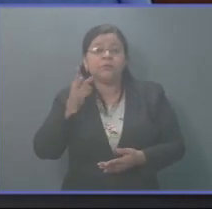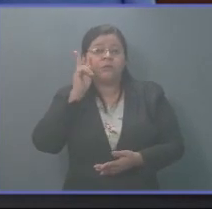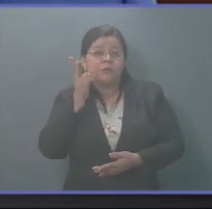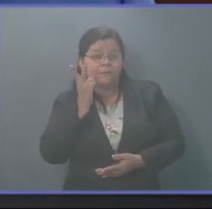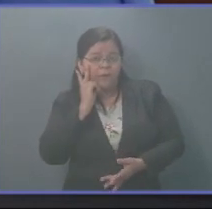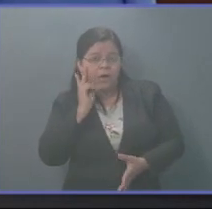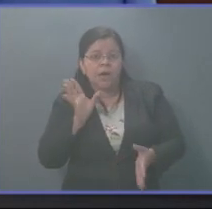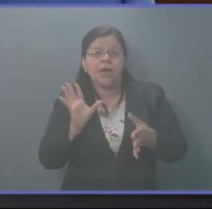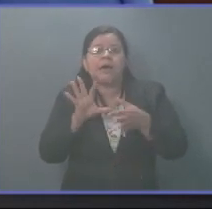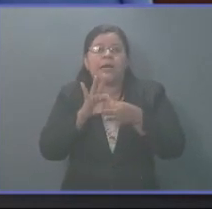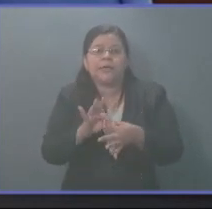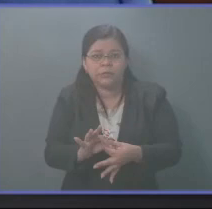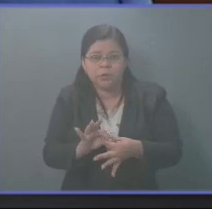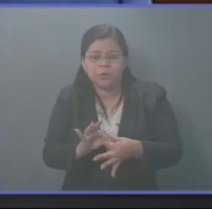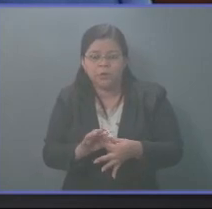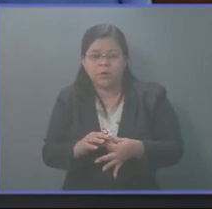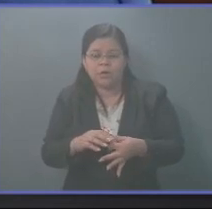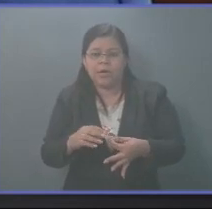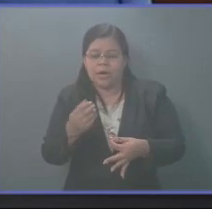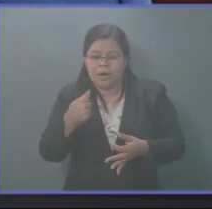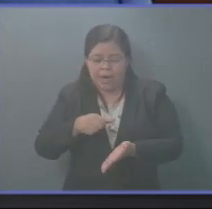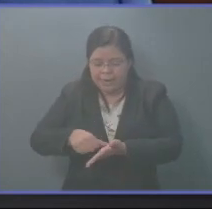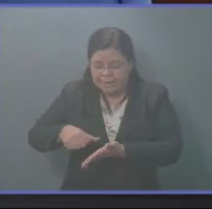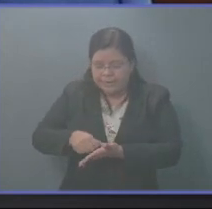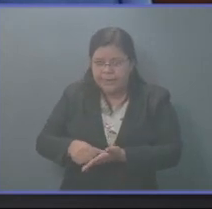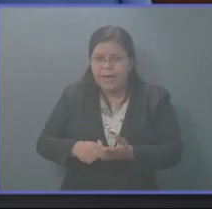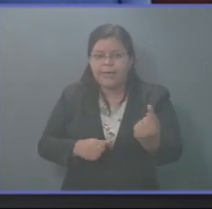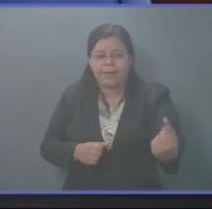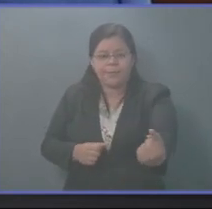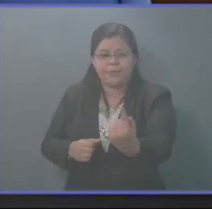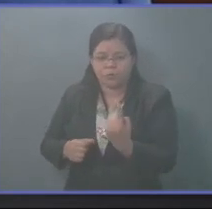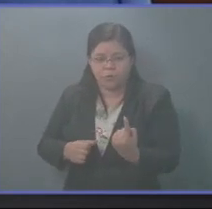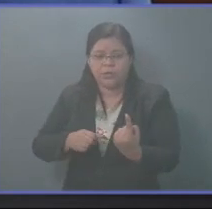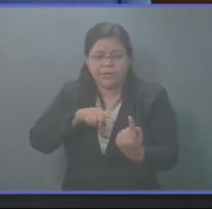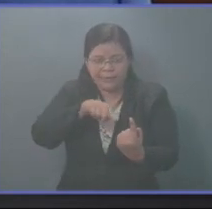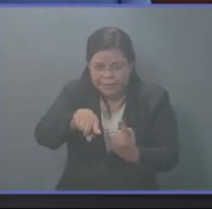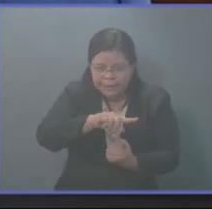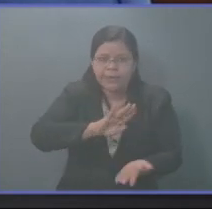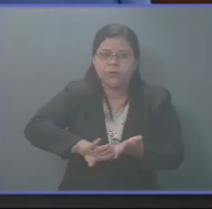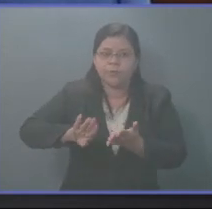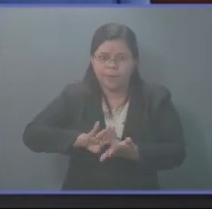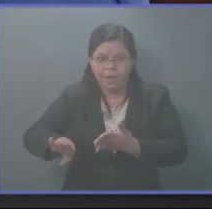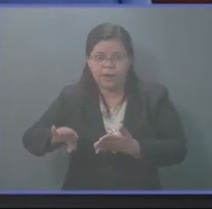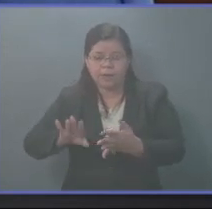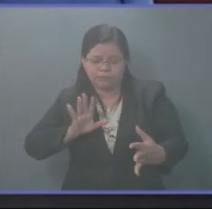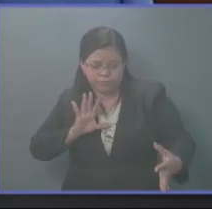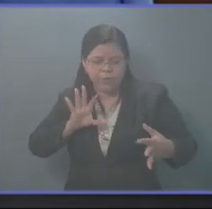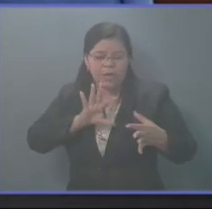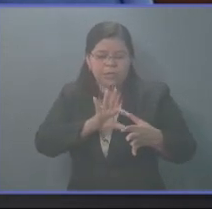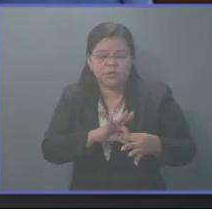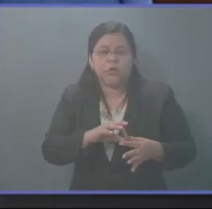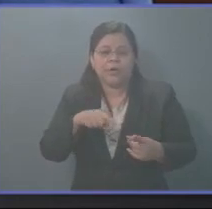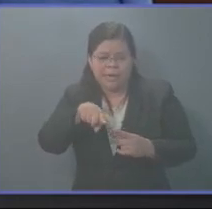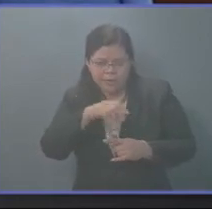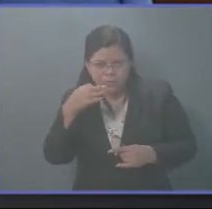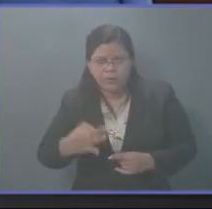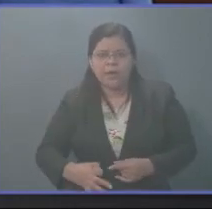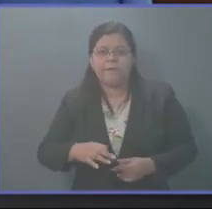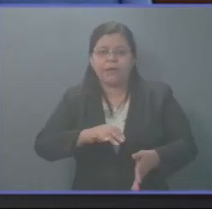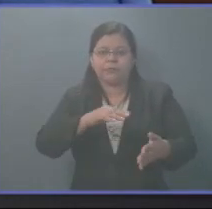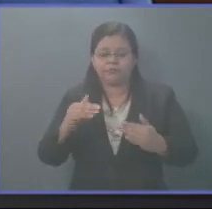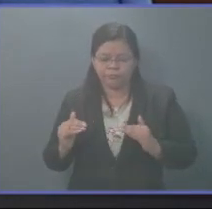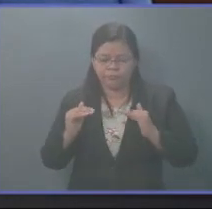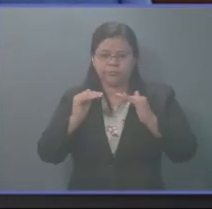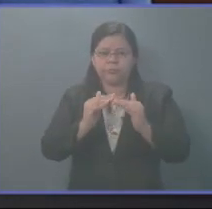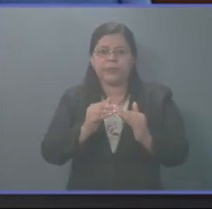vínculo jurídico personal que existe entre el municipio y los contribuyentes o responsables de los tributos municipales, conforme al cual estos deben satisfacer una prestación